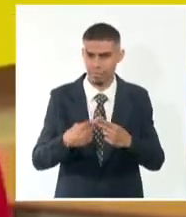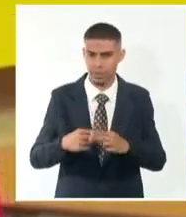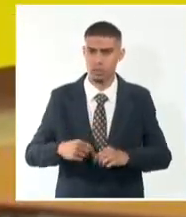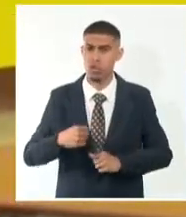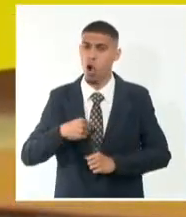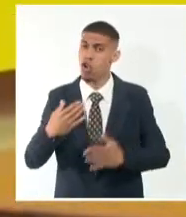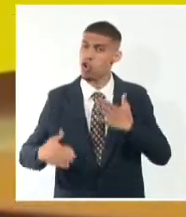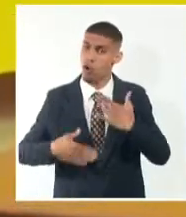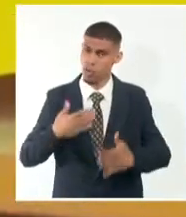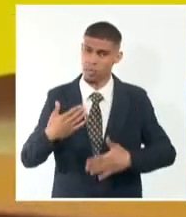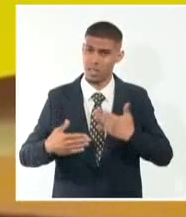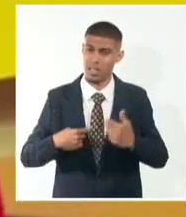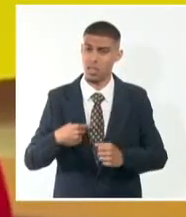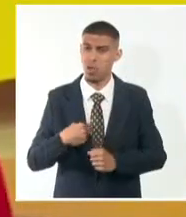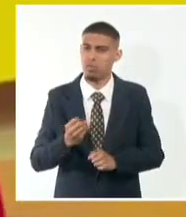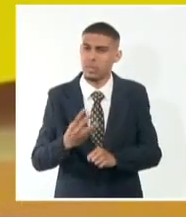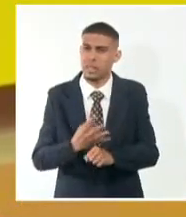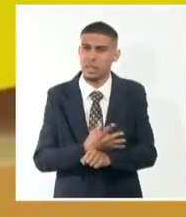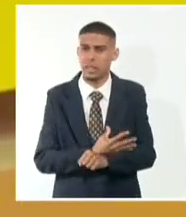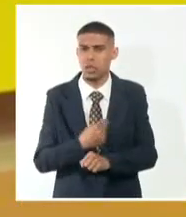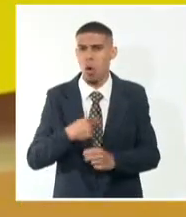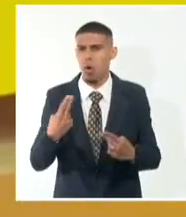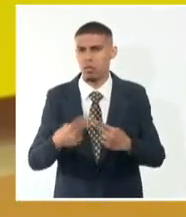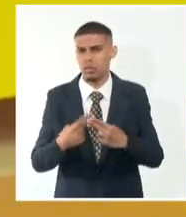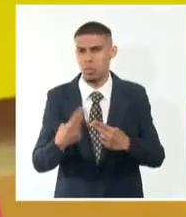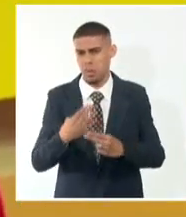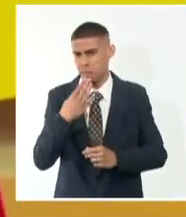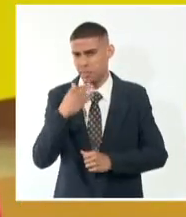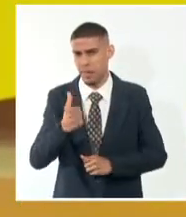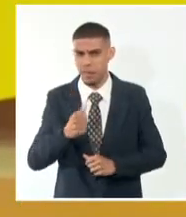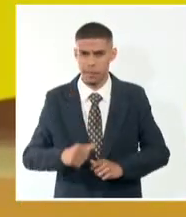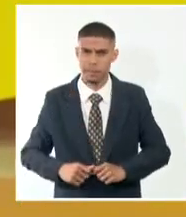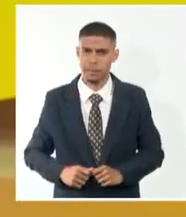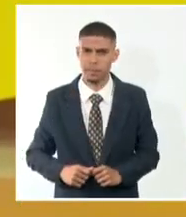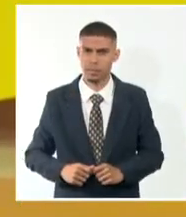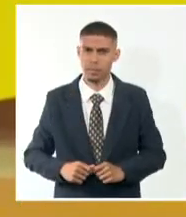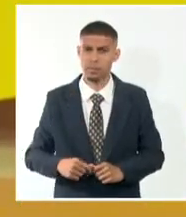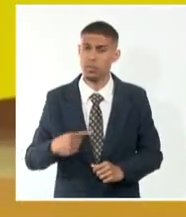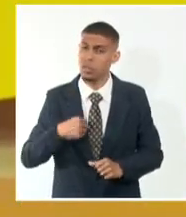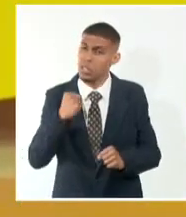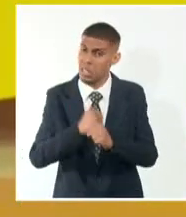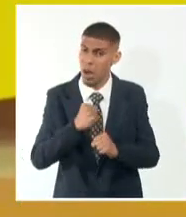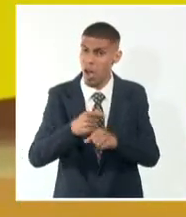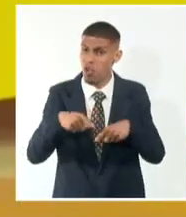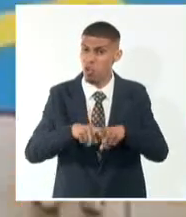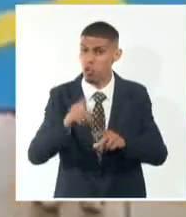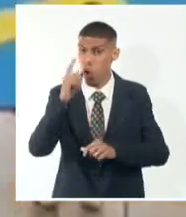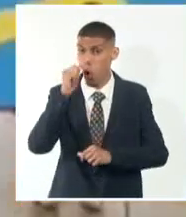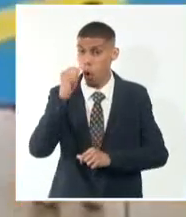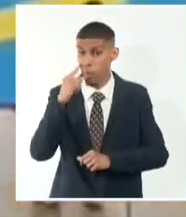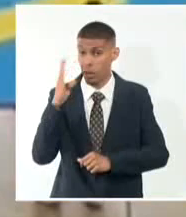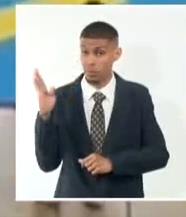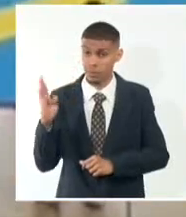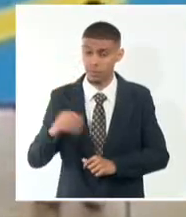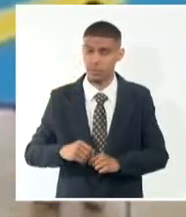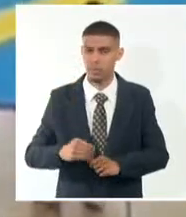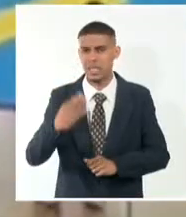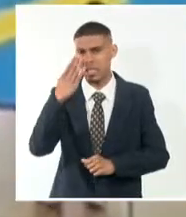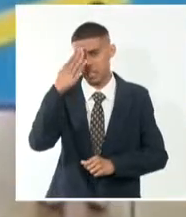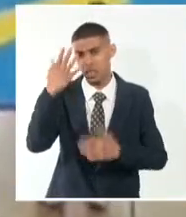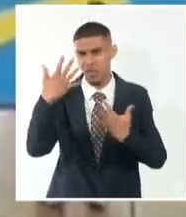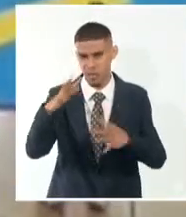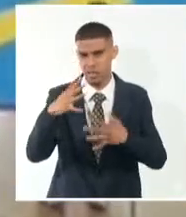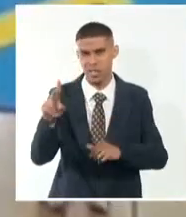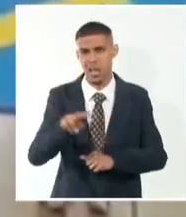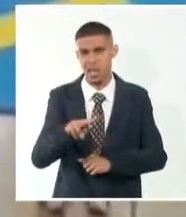contenta. Disfruté mucho mi competición, disfruté mucho trabajar al lado de mi compañero de equipo. Sí, Indira, muchísimas felicidades